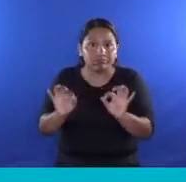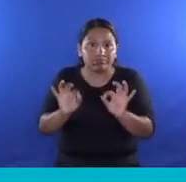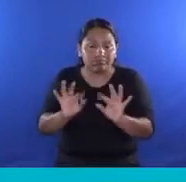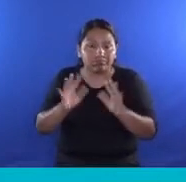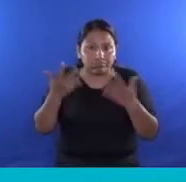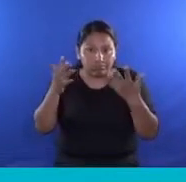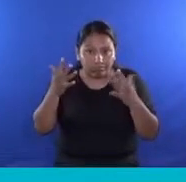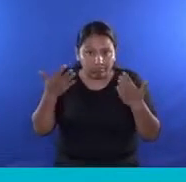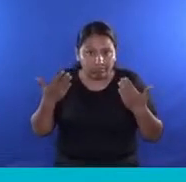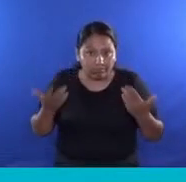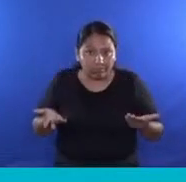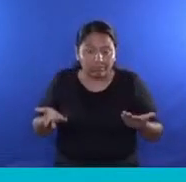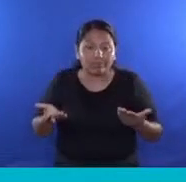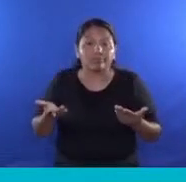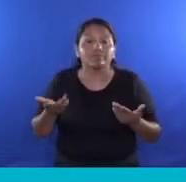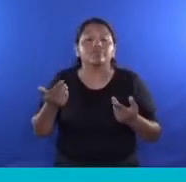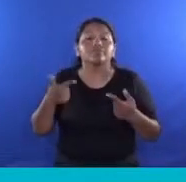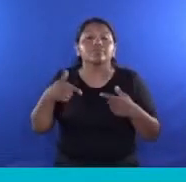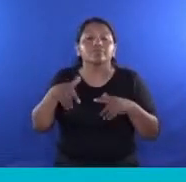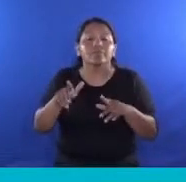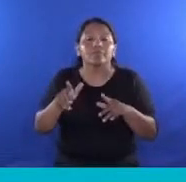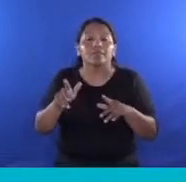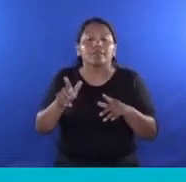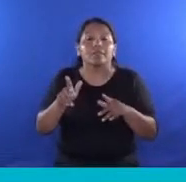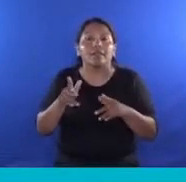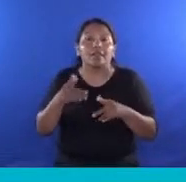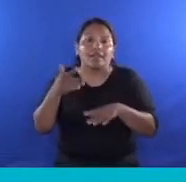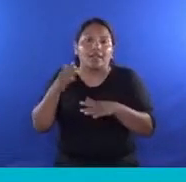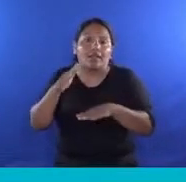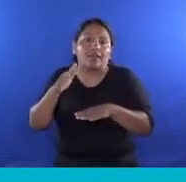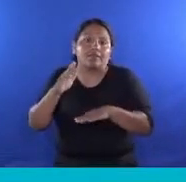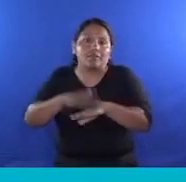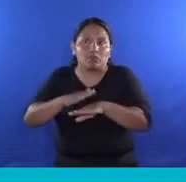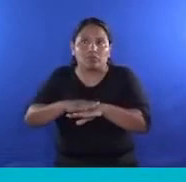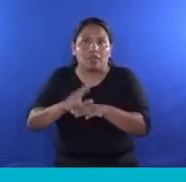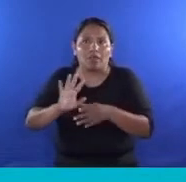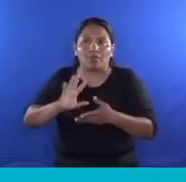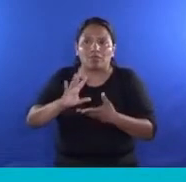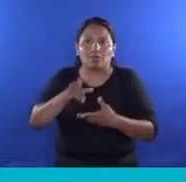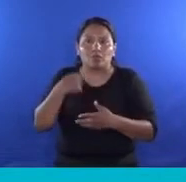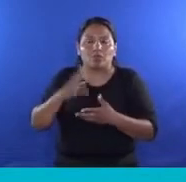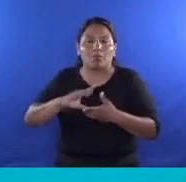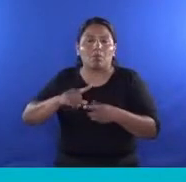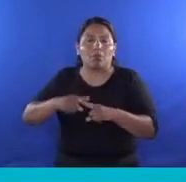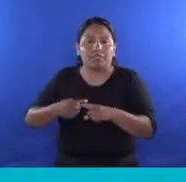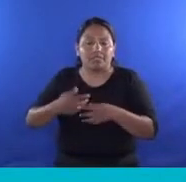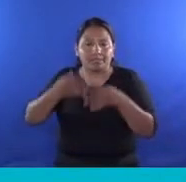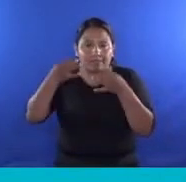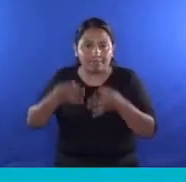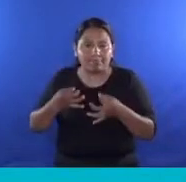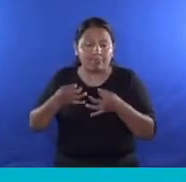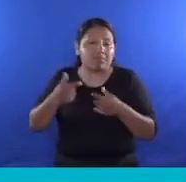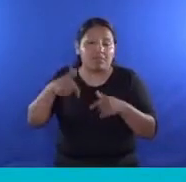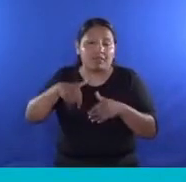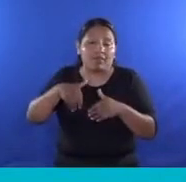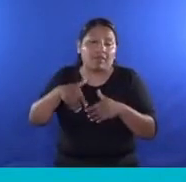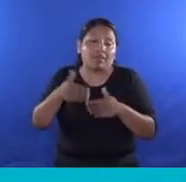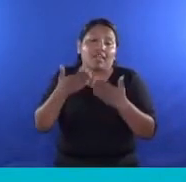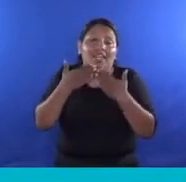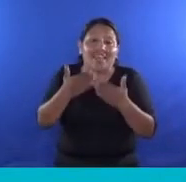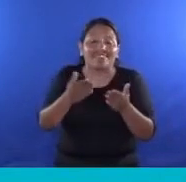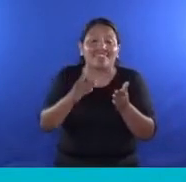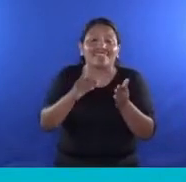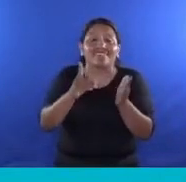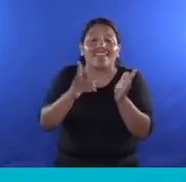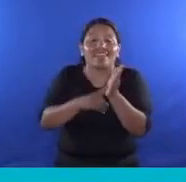haya también la responsabilidad política necesaria. Y creo que a partir de esta reforma del